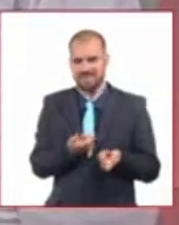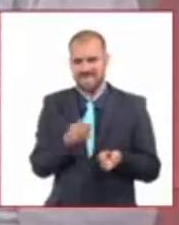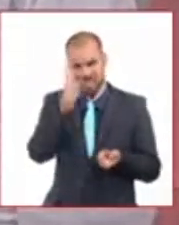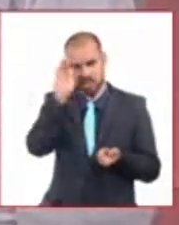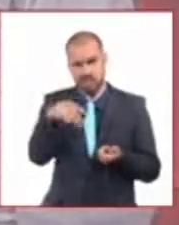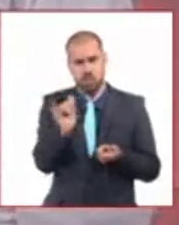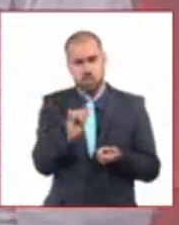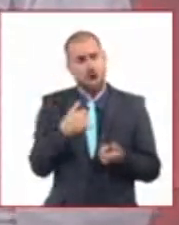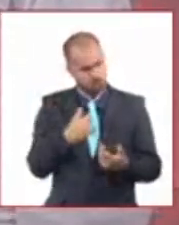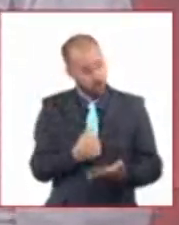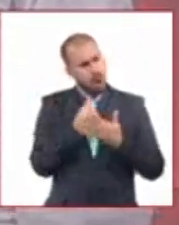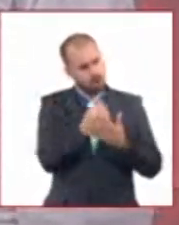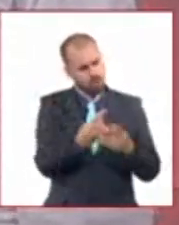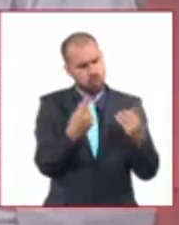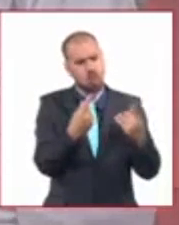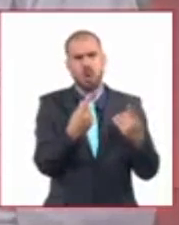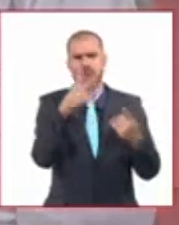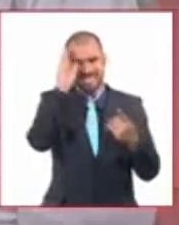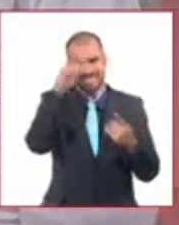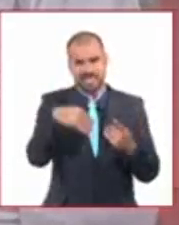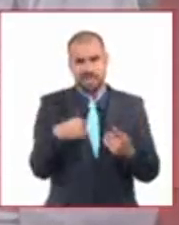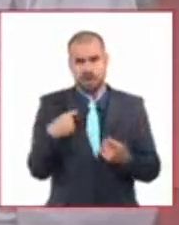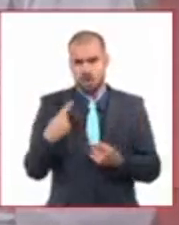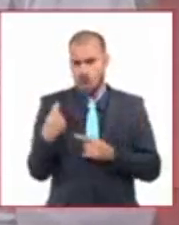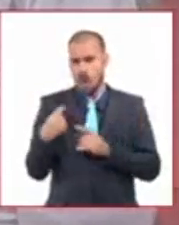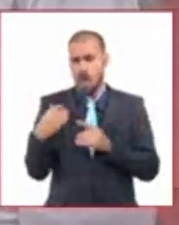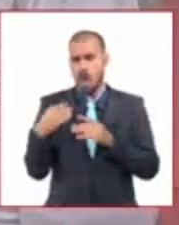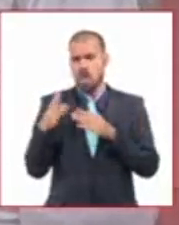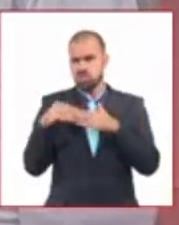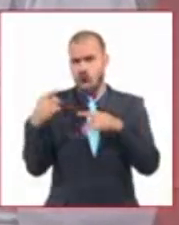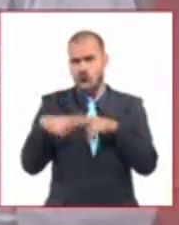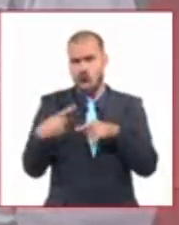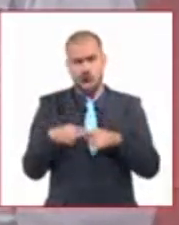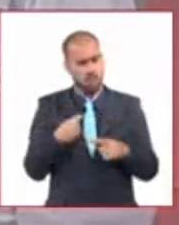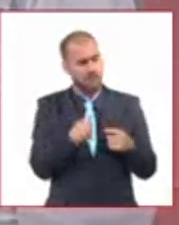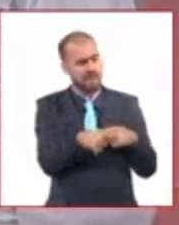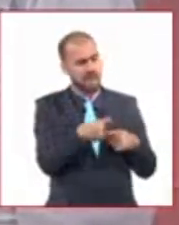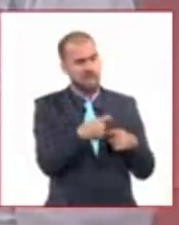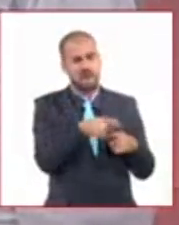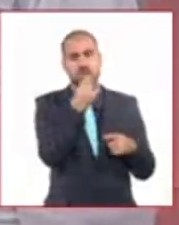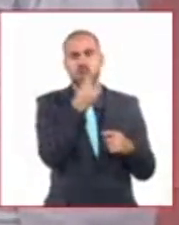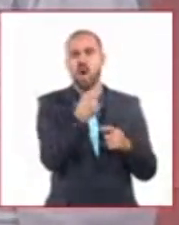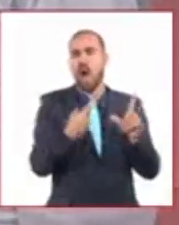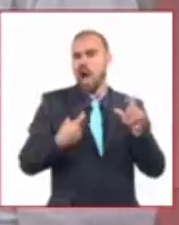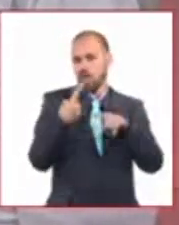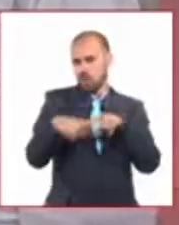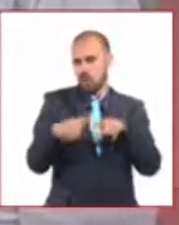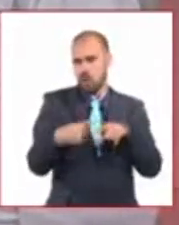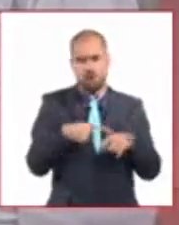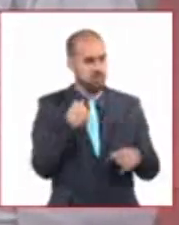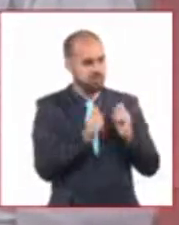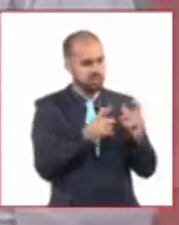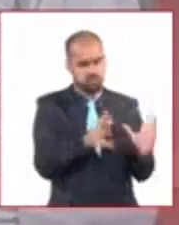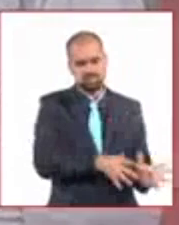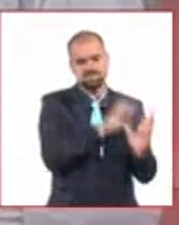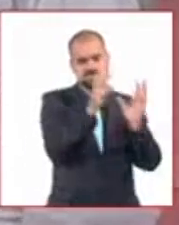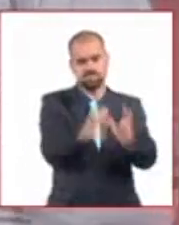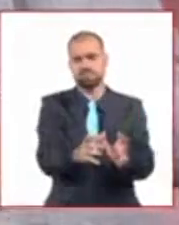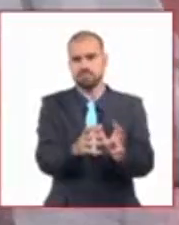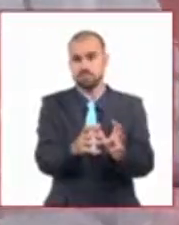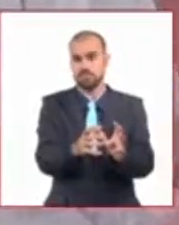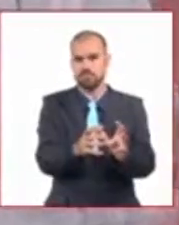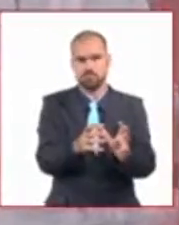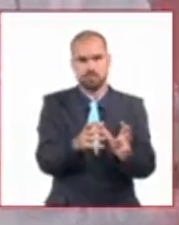su vida han intentado realizar ni siquiera la décima parte de él para garantizar el cumplimiento de los compromisos